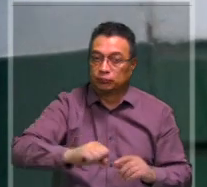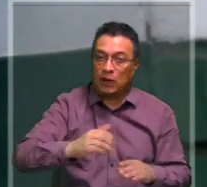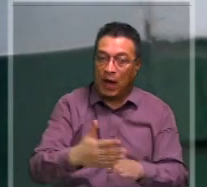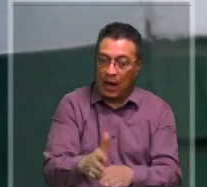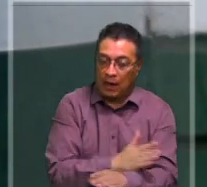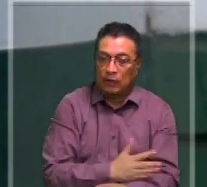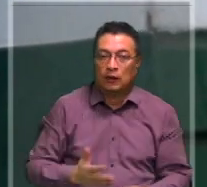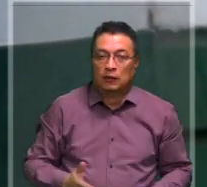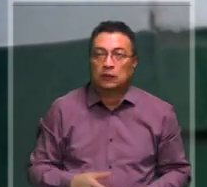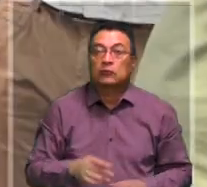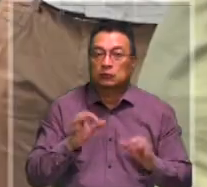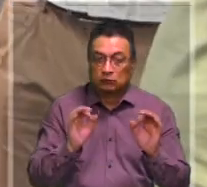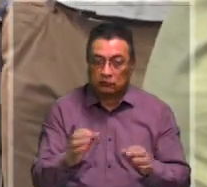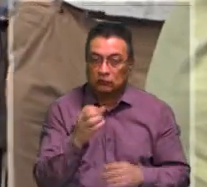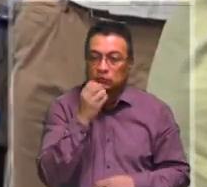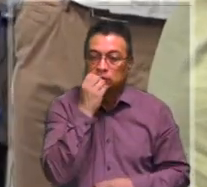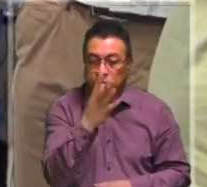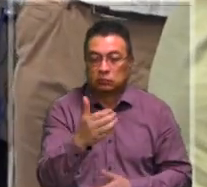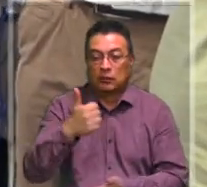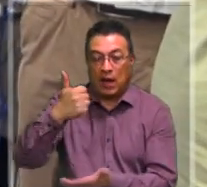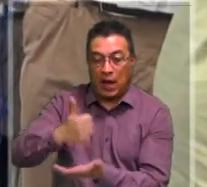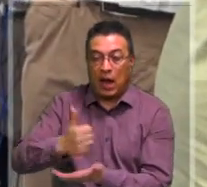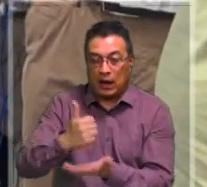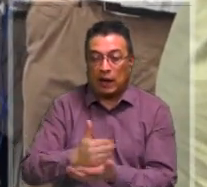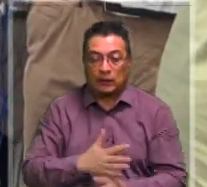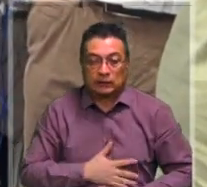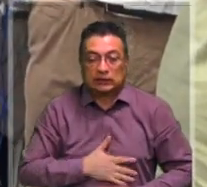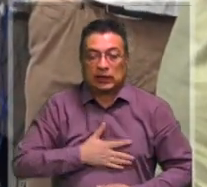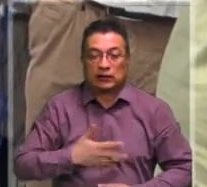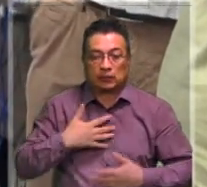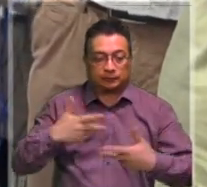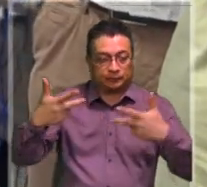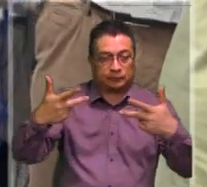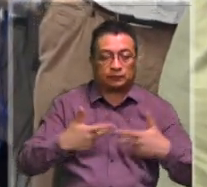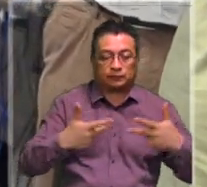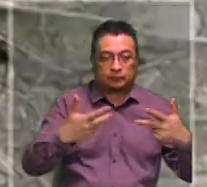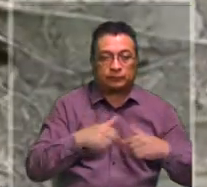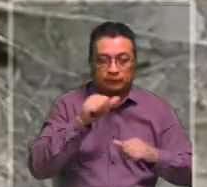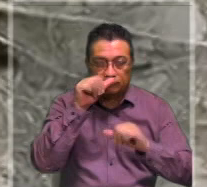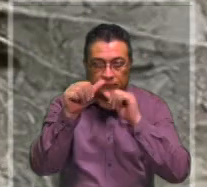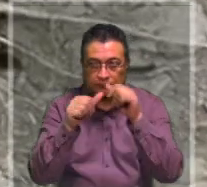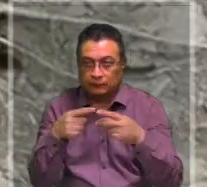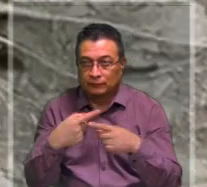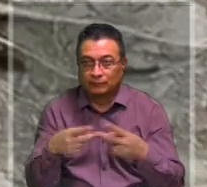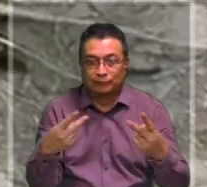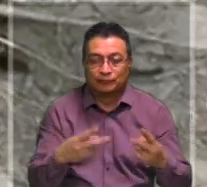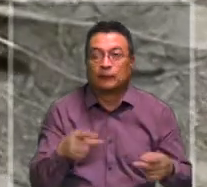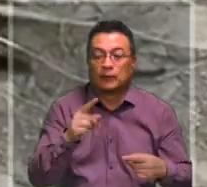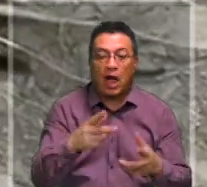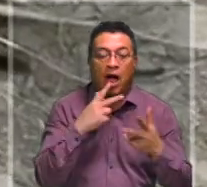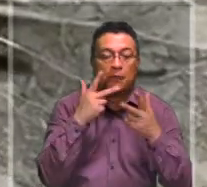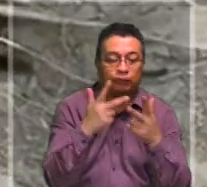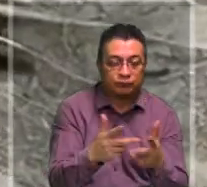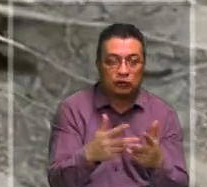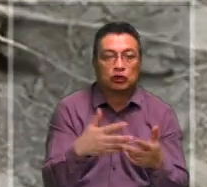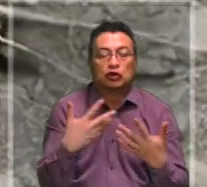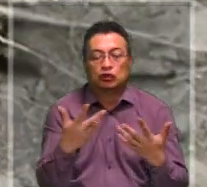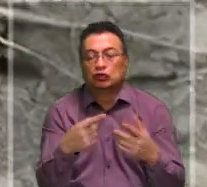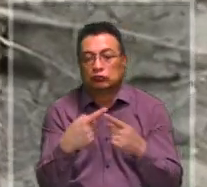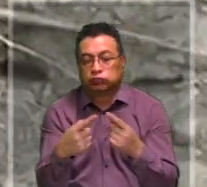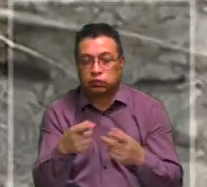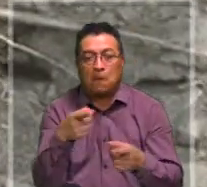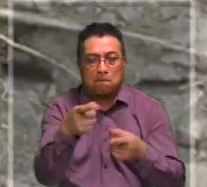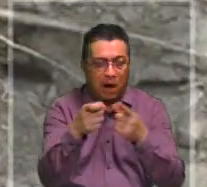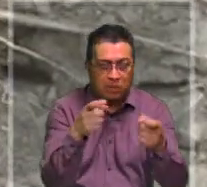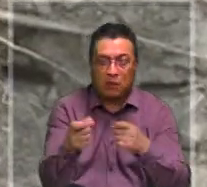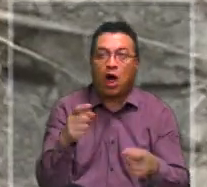así de tajante alcalde se sienten bajo amenaza por el narcotráfico las amenazas agresiones y ametramiento a través de